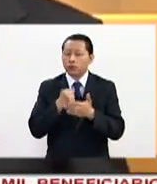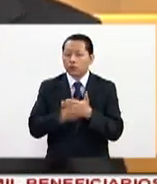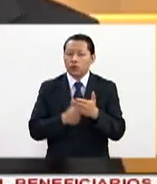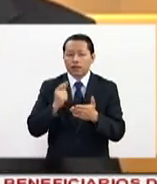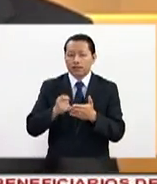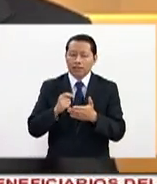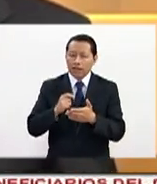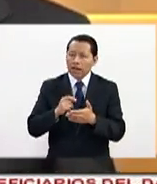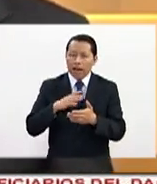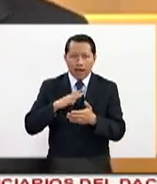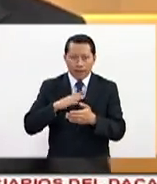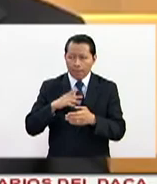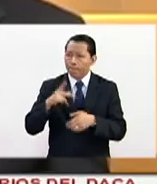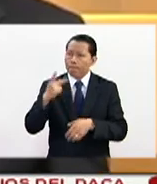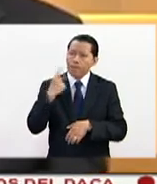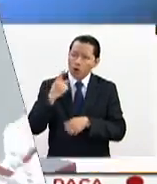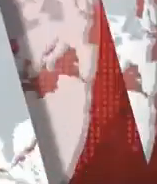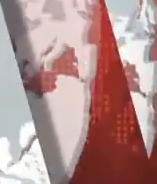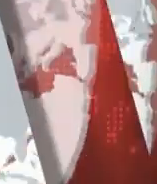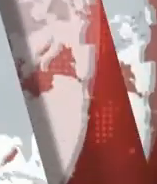fin de la represión política.